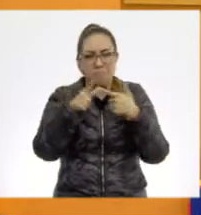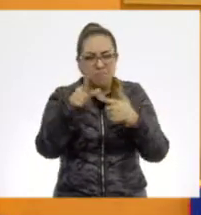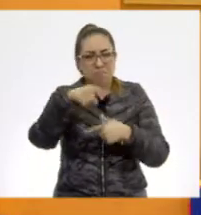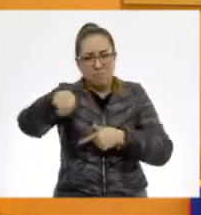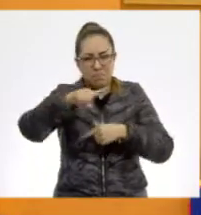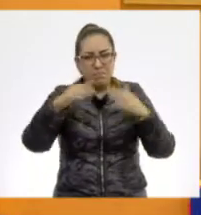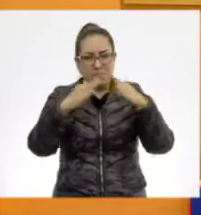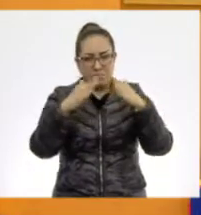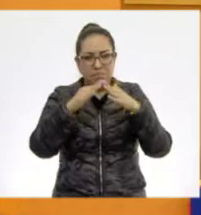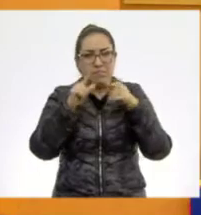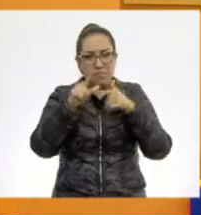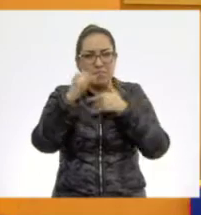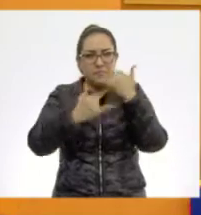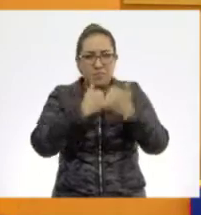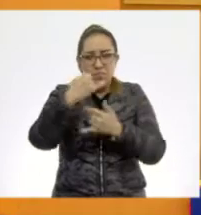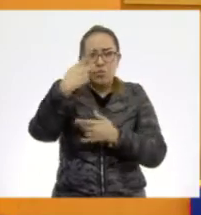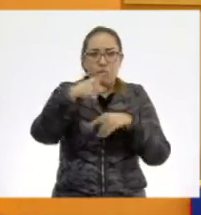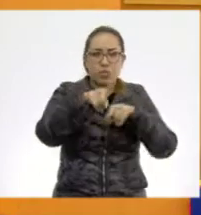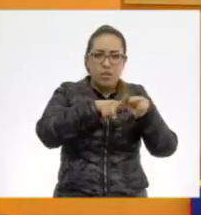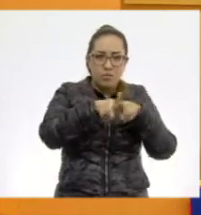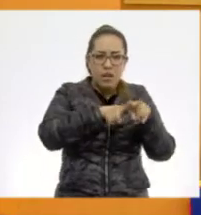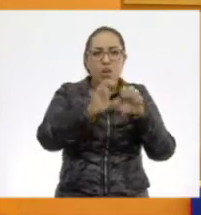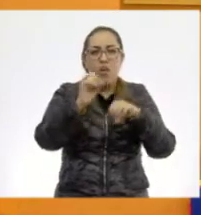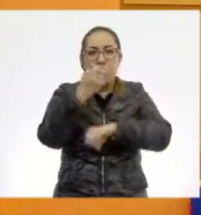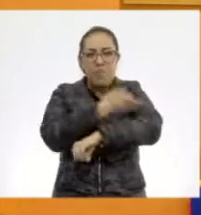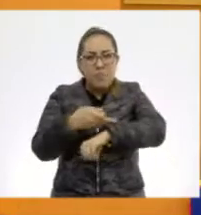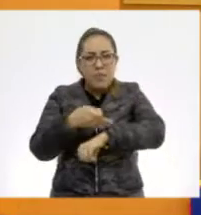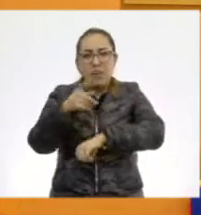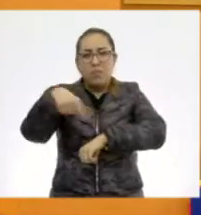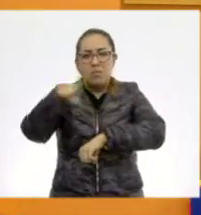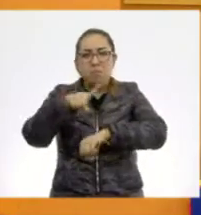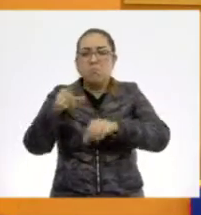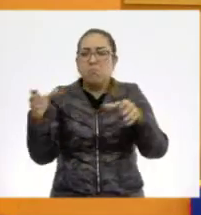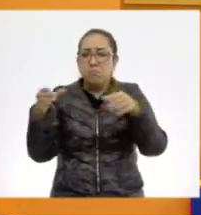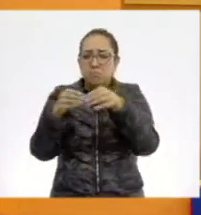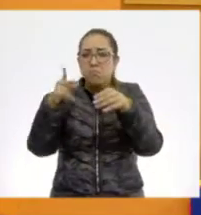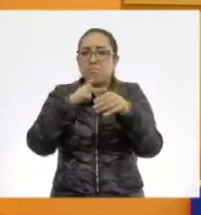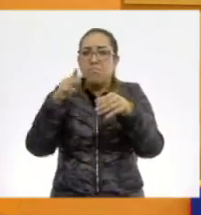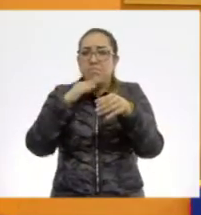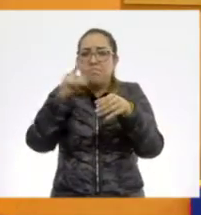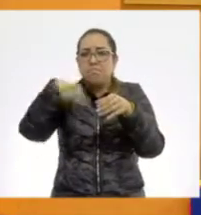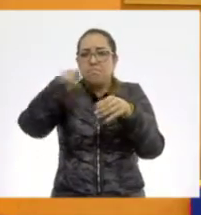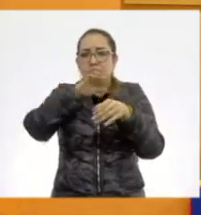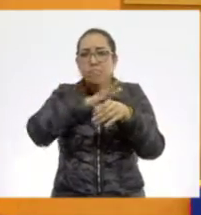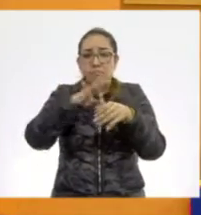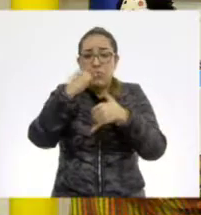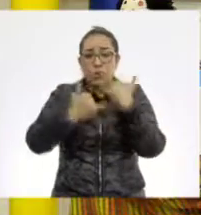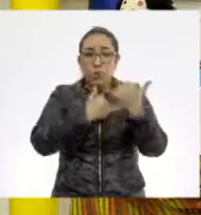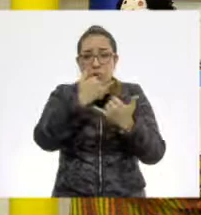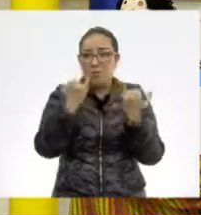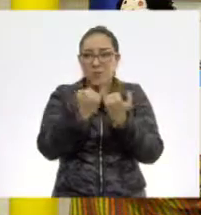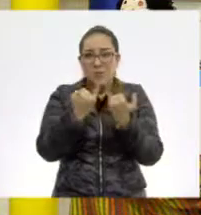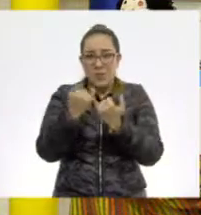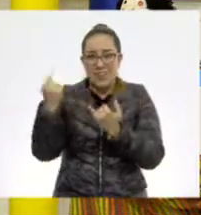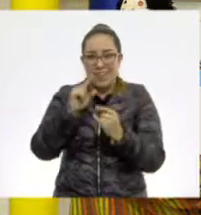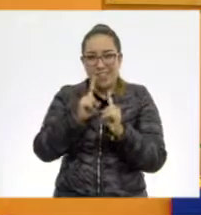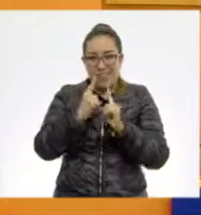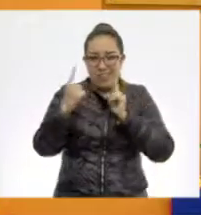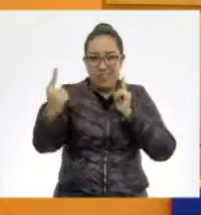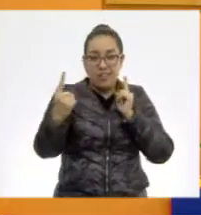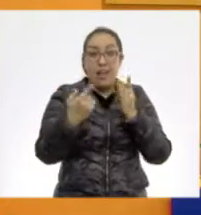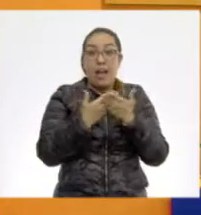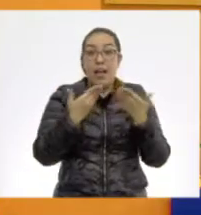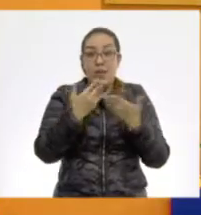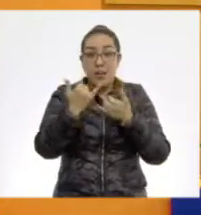con este juego, ya sea con mis hermanos o con quien esté, con papá y mamá, y podemos hacerlo incluso con juego de sombras. ¿Qué te parece ahora